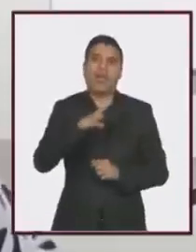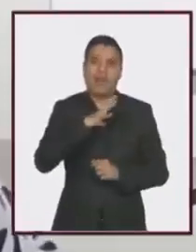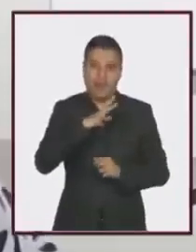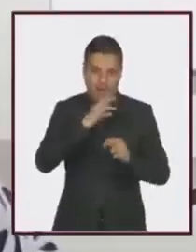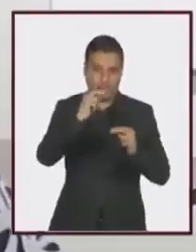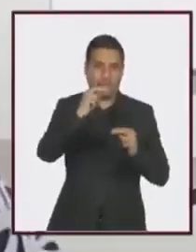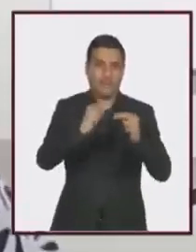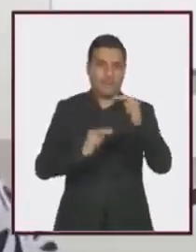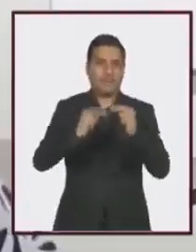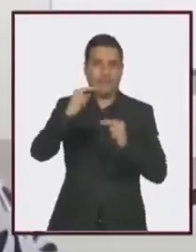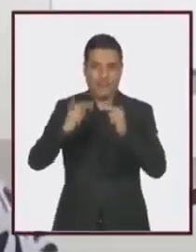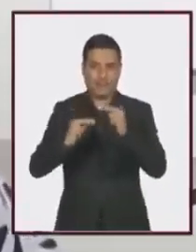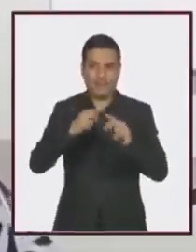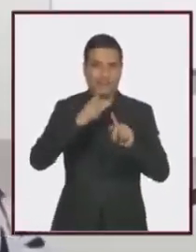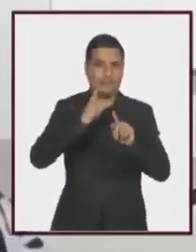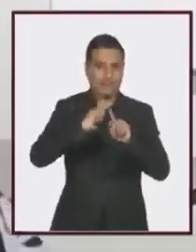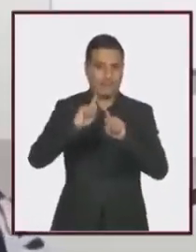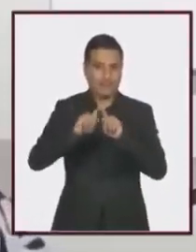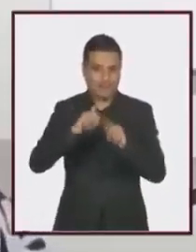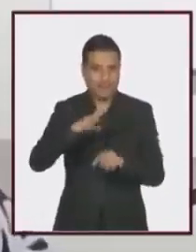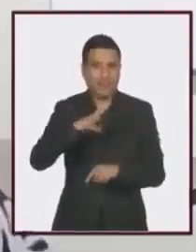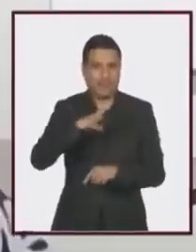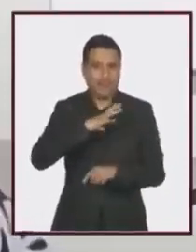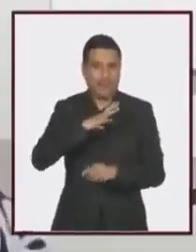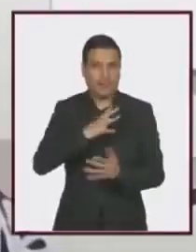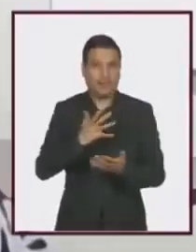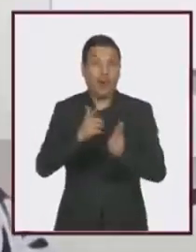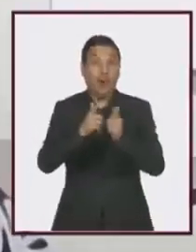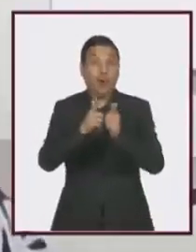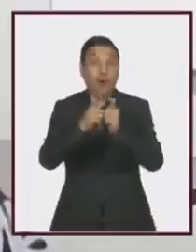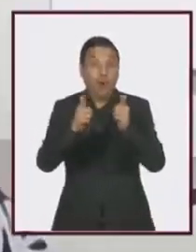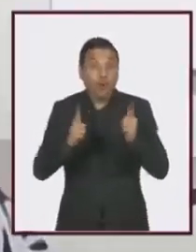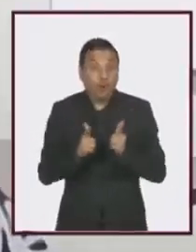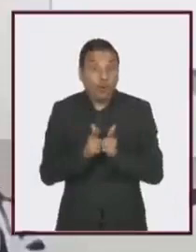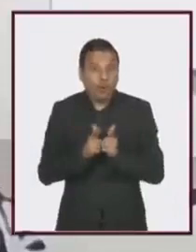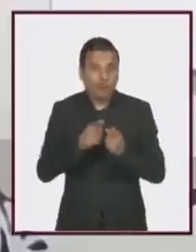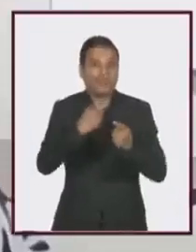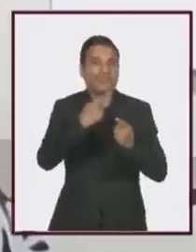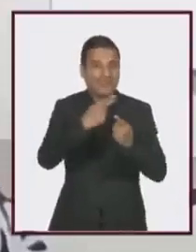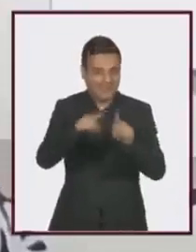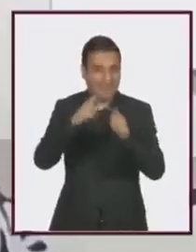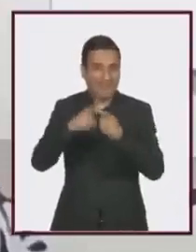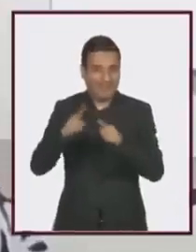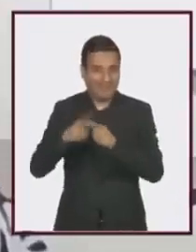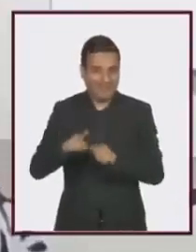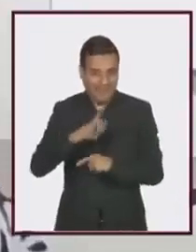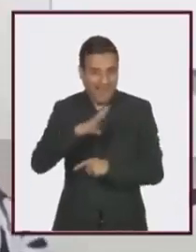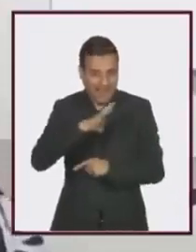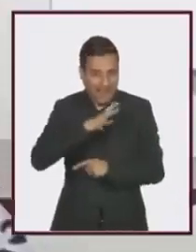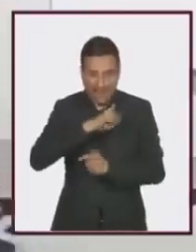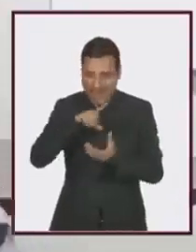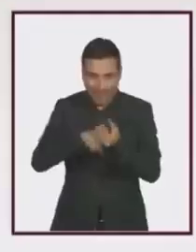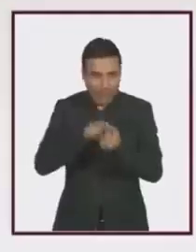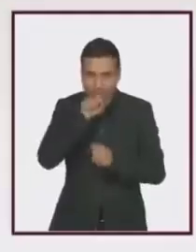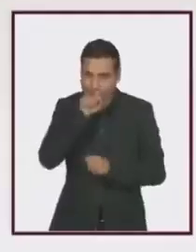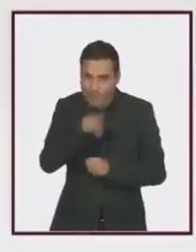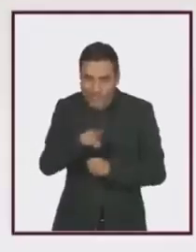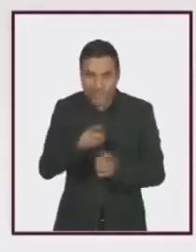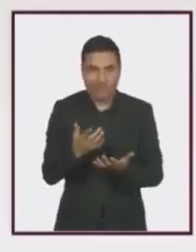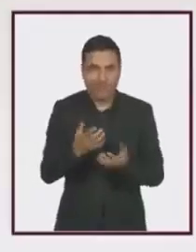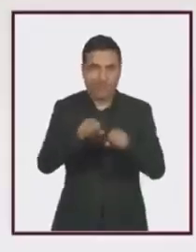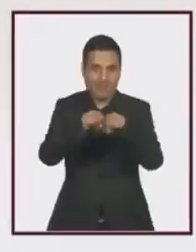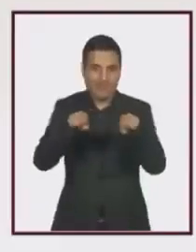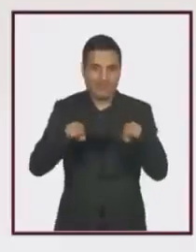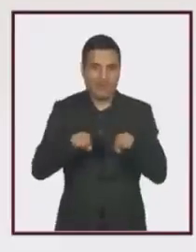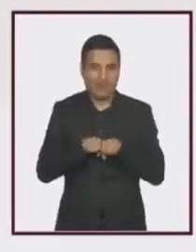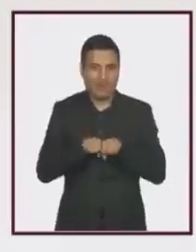niveles. Primero, están en distintos grados, ¿sí? No todos los niños están en el mismo grado. Tienen al